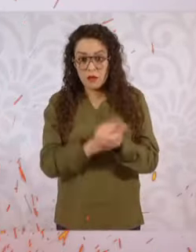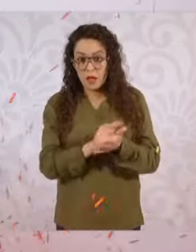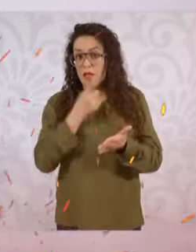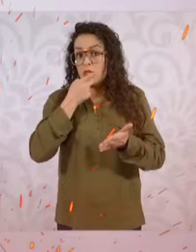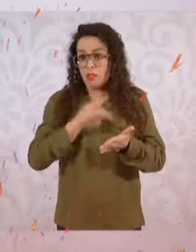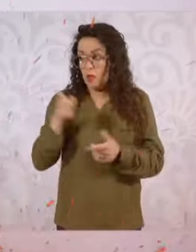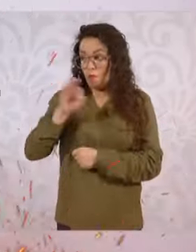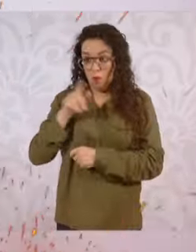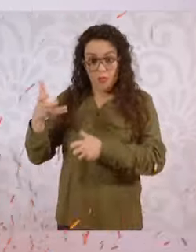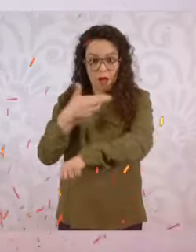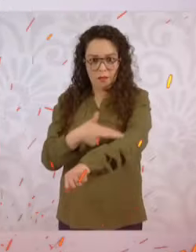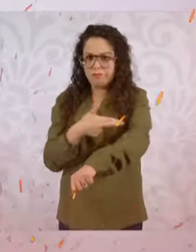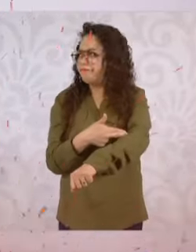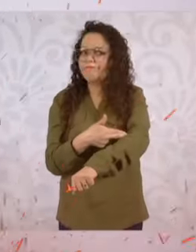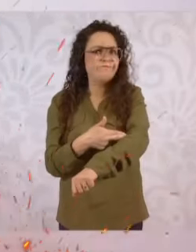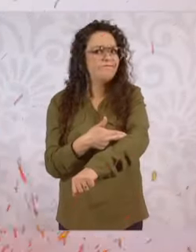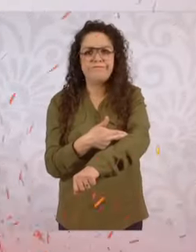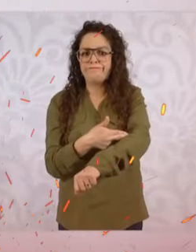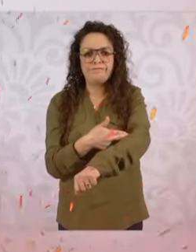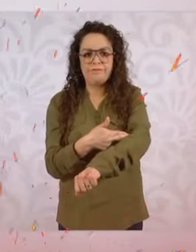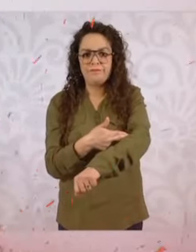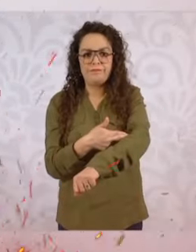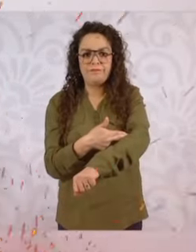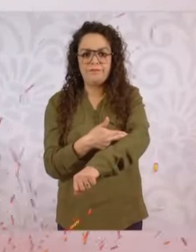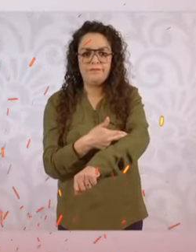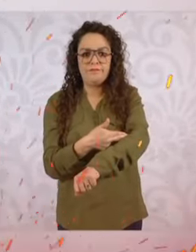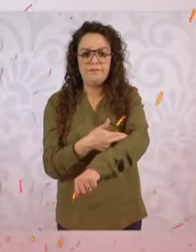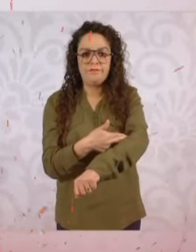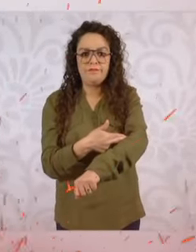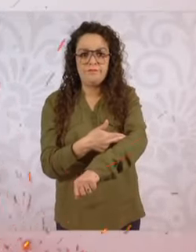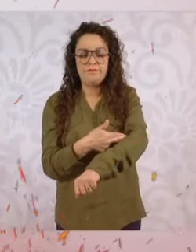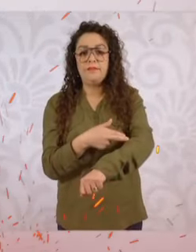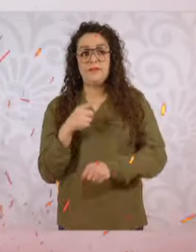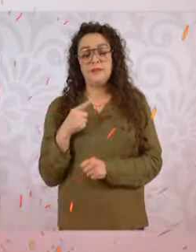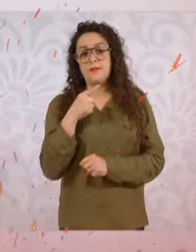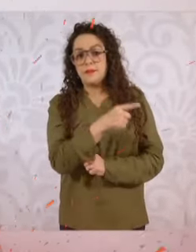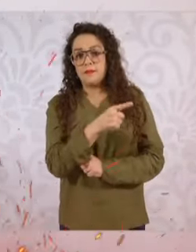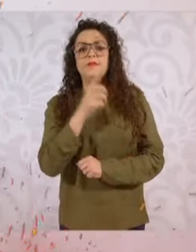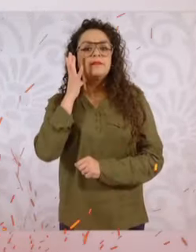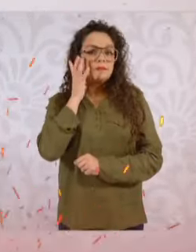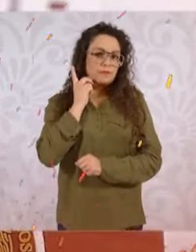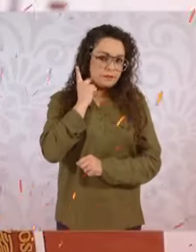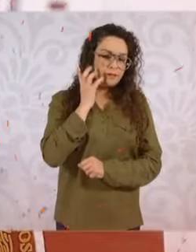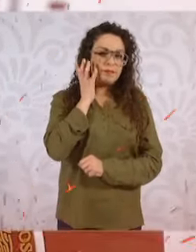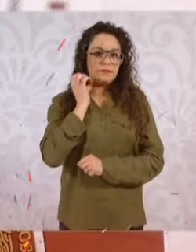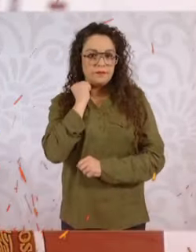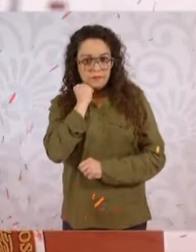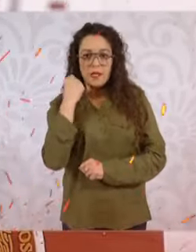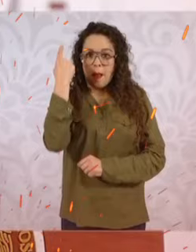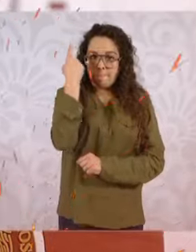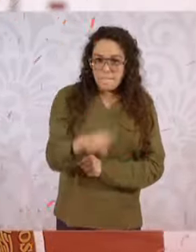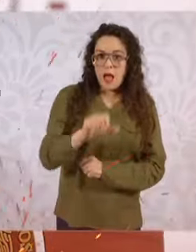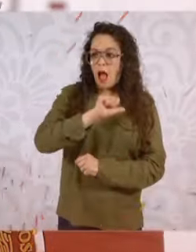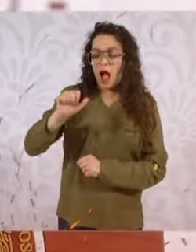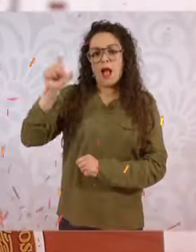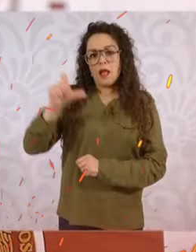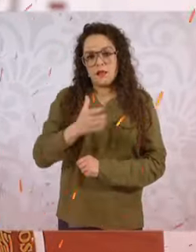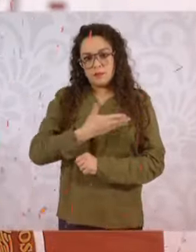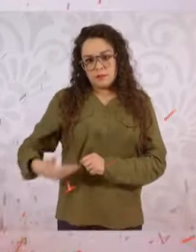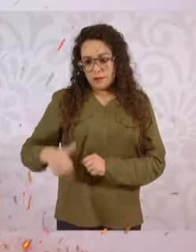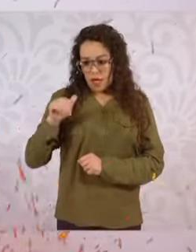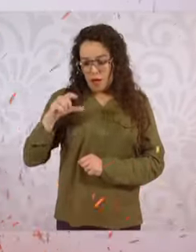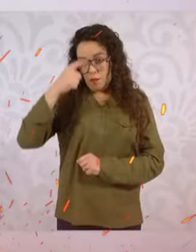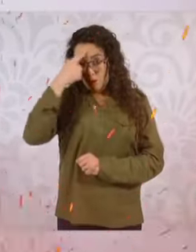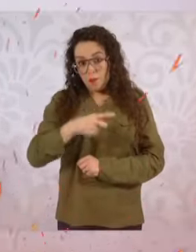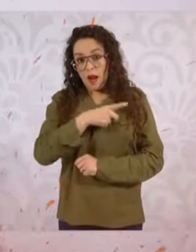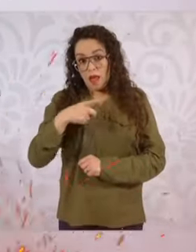es el Poder Legislativo quien ordena al presidente, el entonces presidente Andrés Manuel López Obrador, la publicación en el Diario Oficial de la Federación.